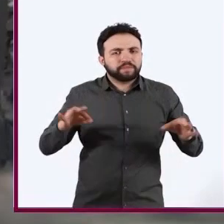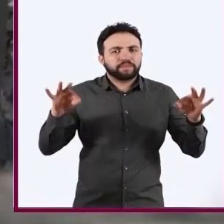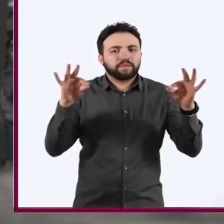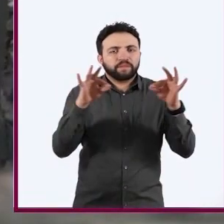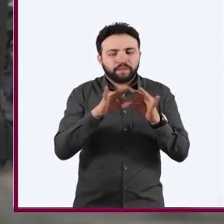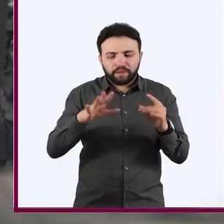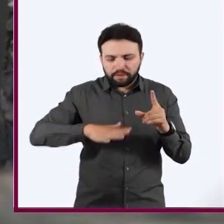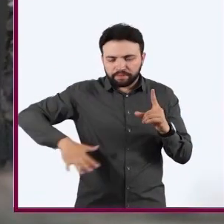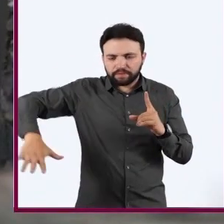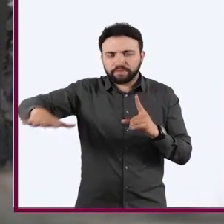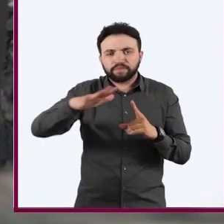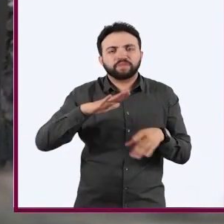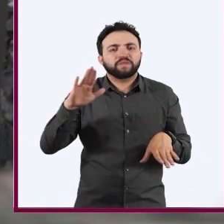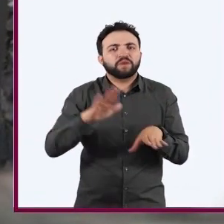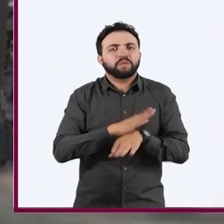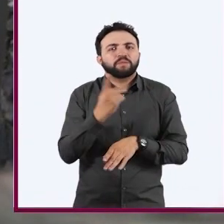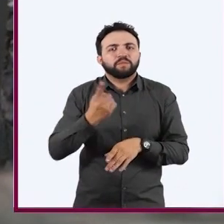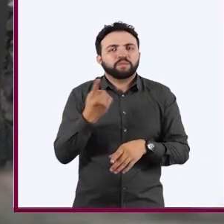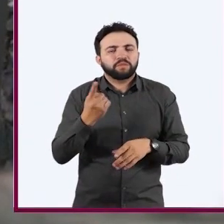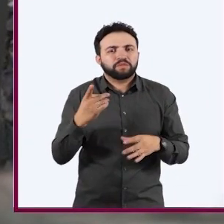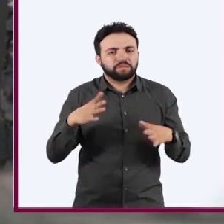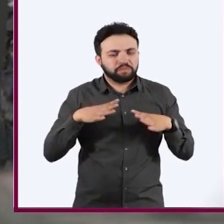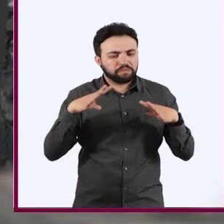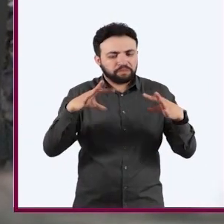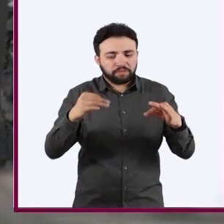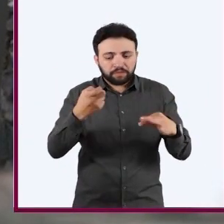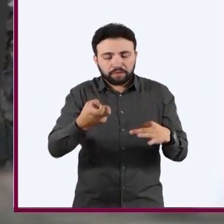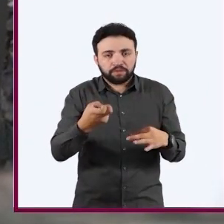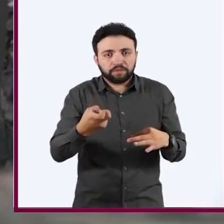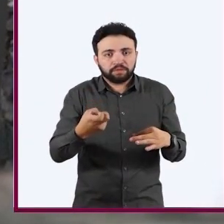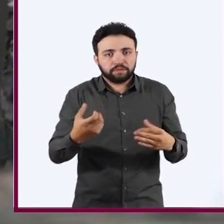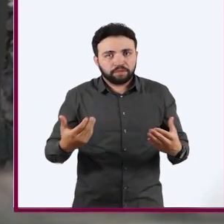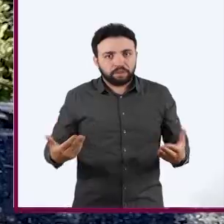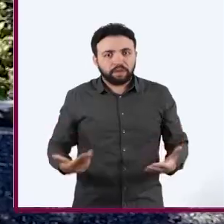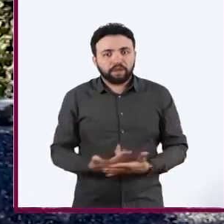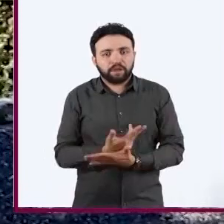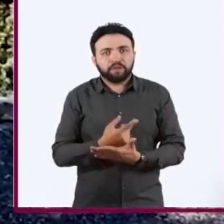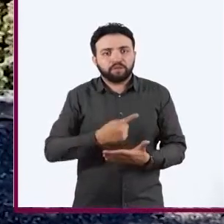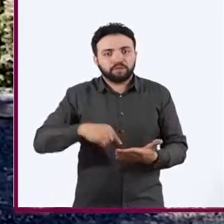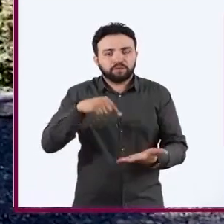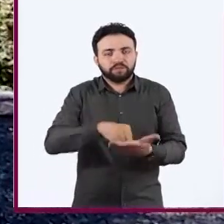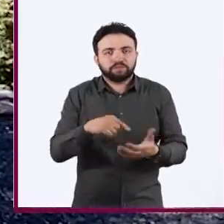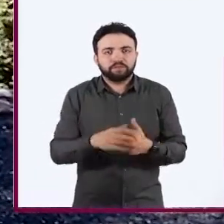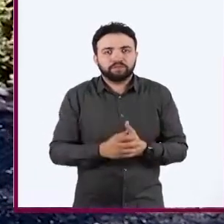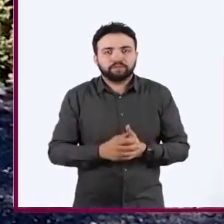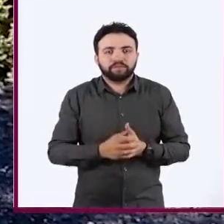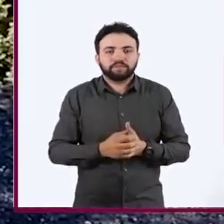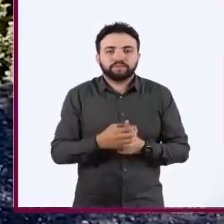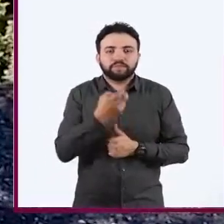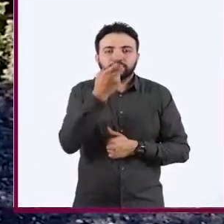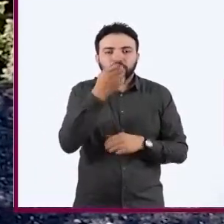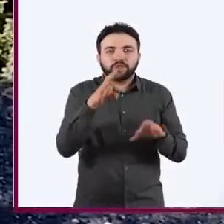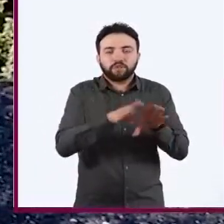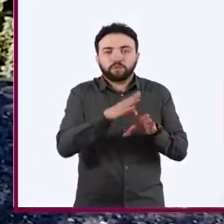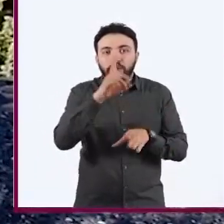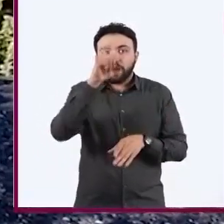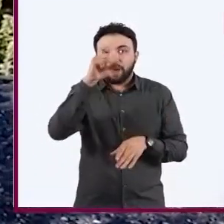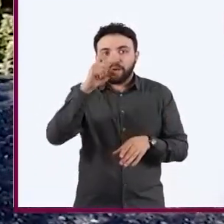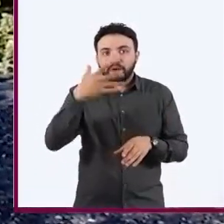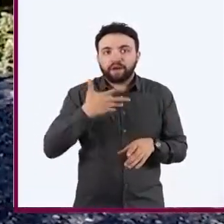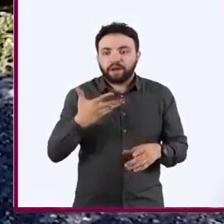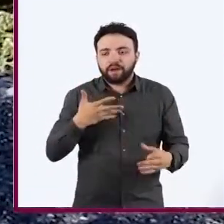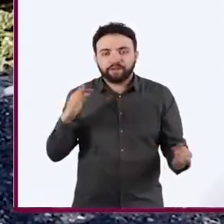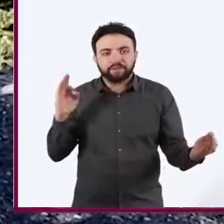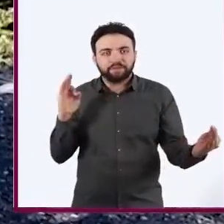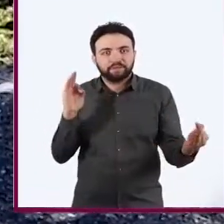¿Cuál es la importancia geográfica de Xochicalco y por qué se fundó ahí esta ciudad? Hubo varios factores. Uno de ellos, por ejemplo, la presencia del agua del